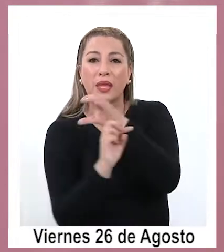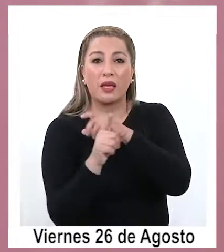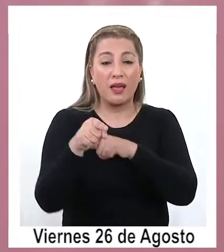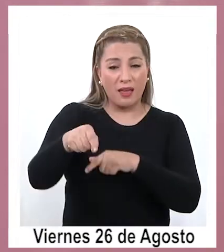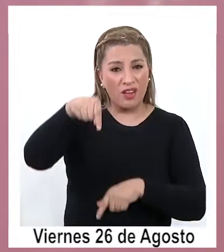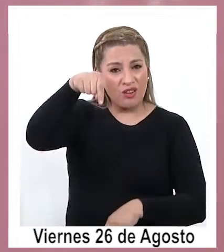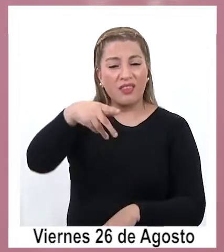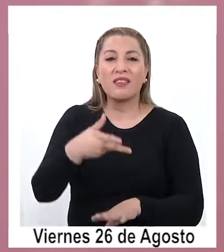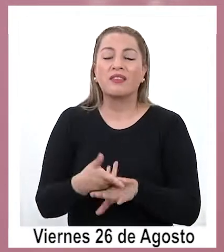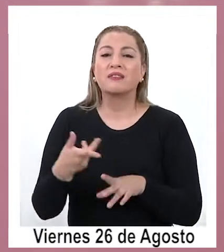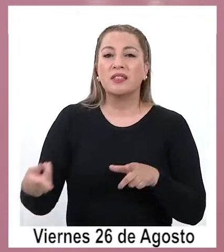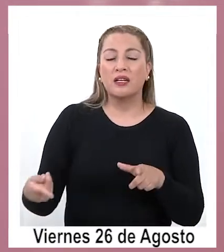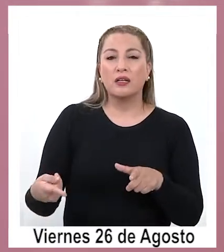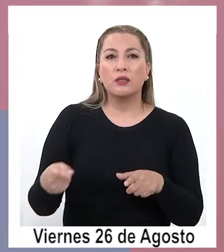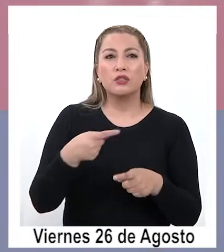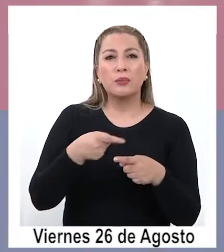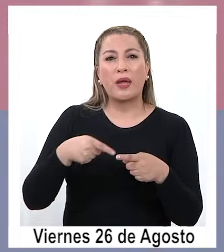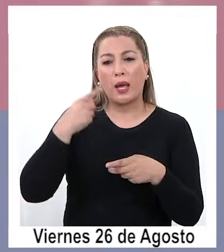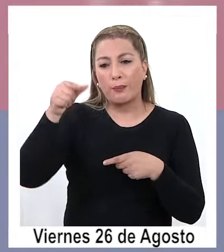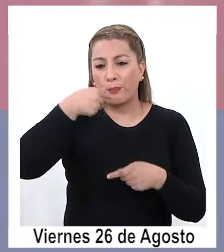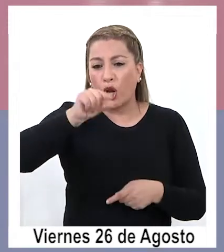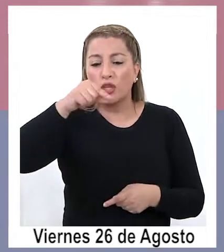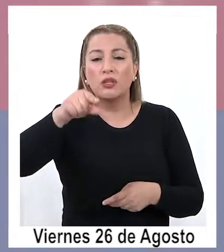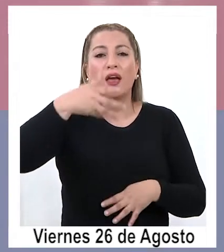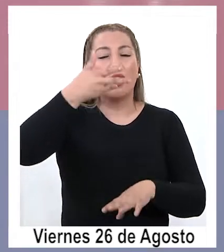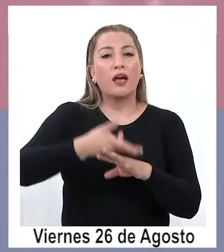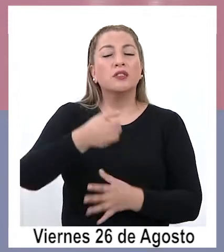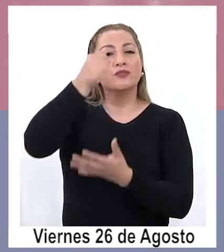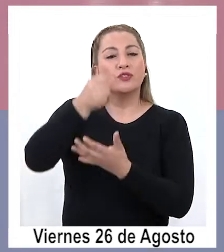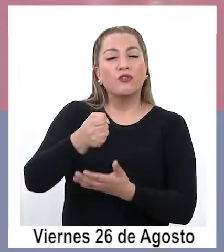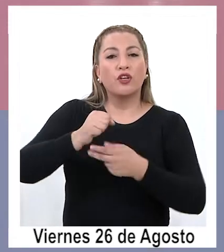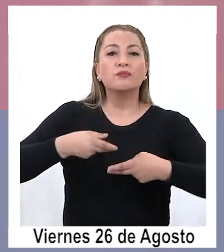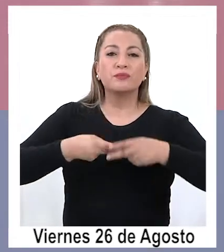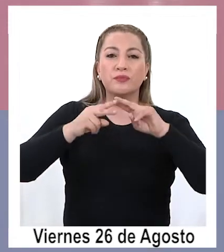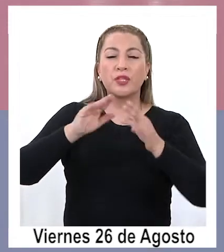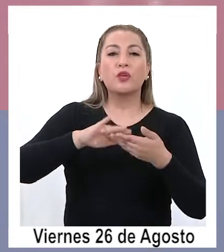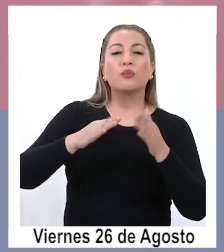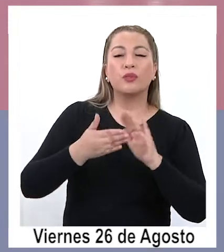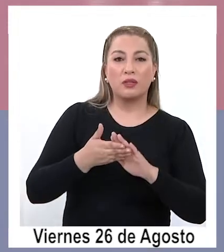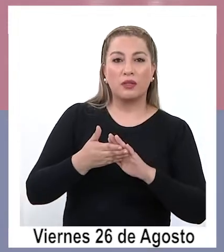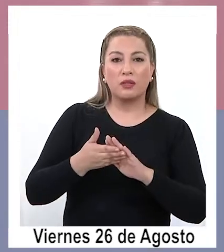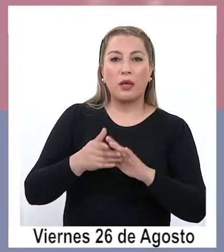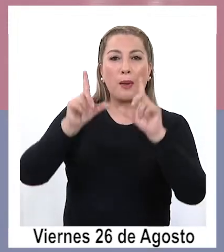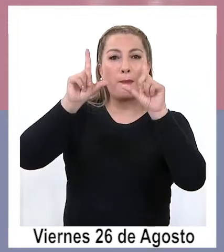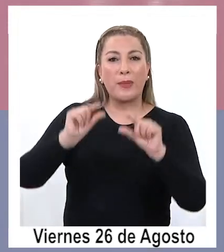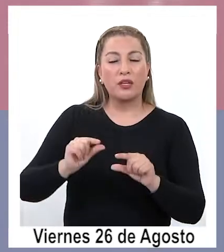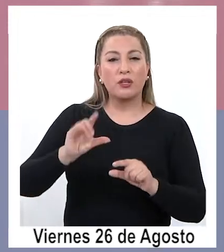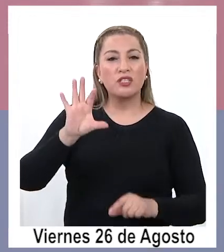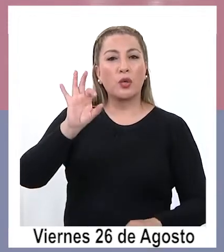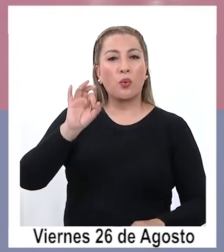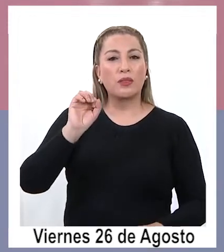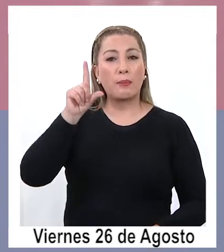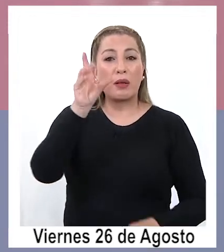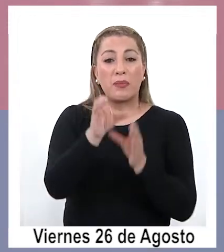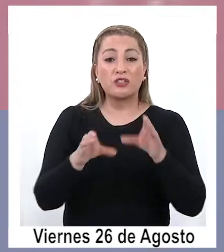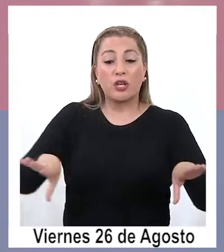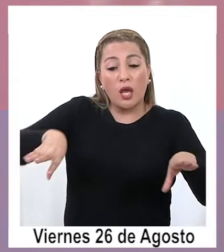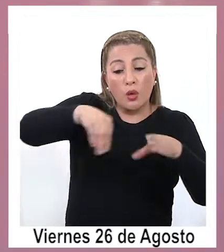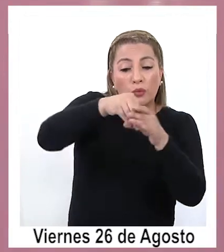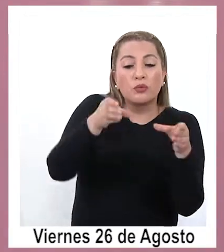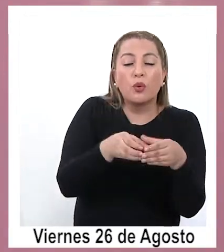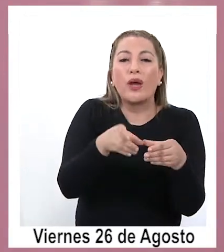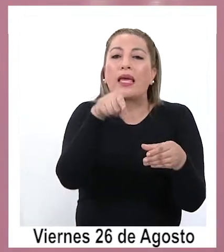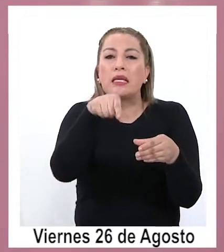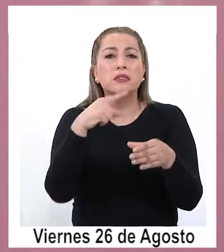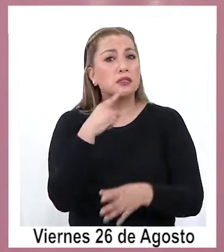hoy día en unas semanas más saldrá un fondo de infraestructura para comunidades con menos de 50.000 habitantes que también es